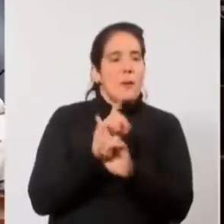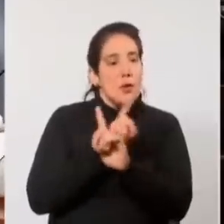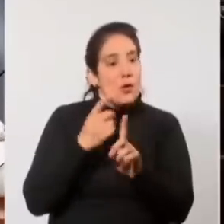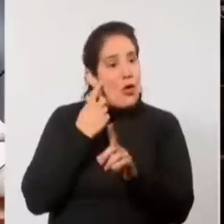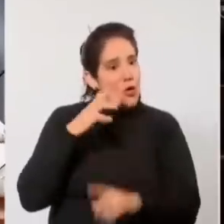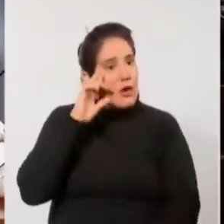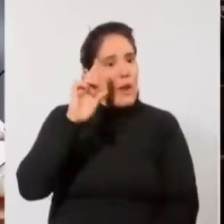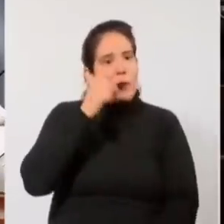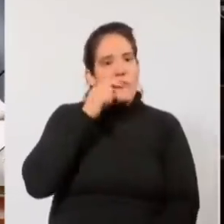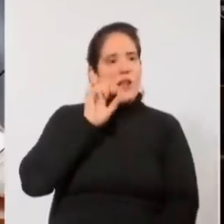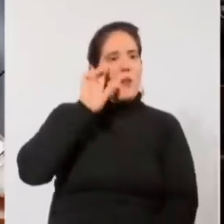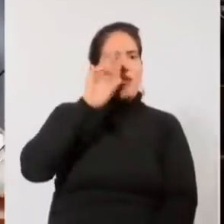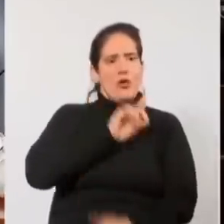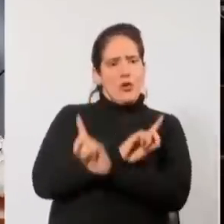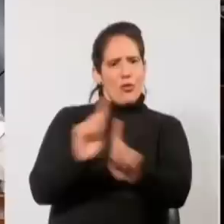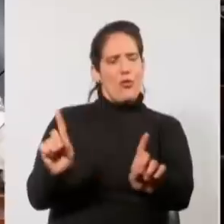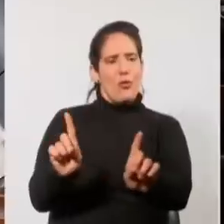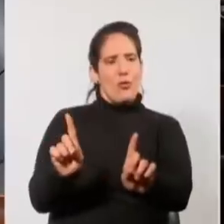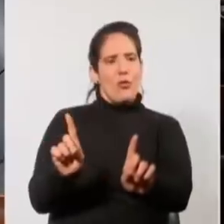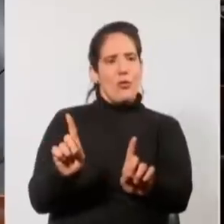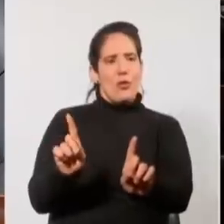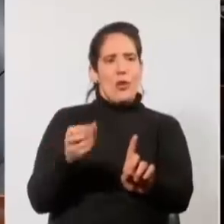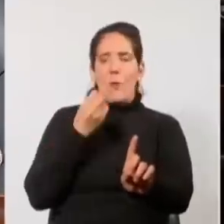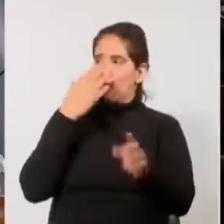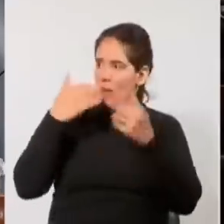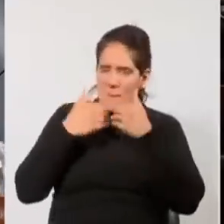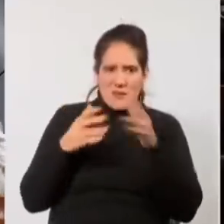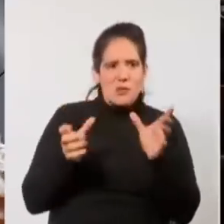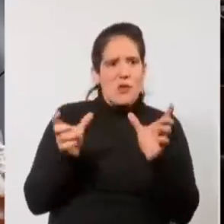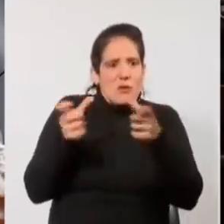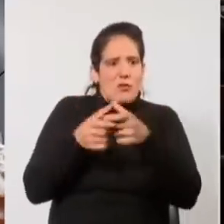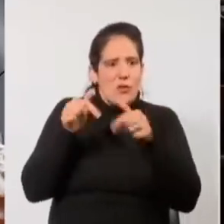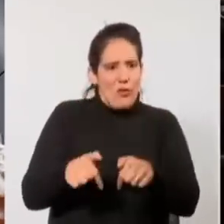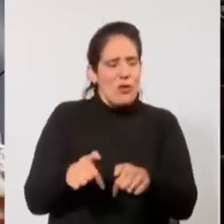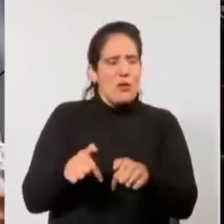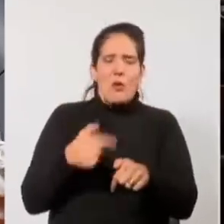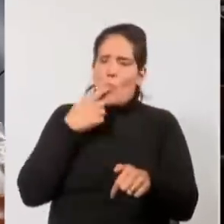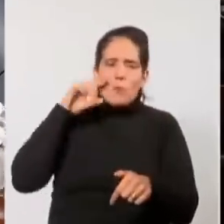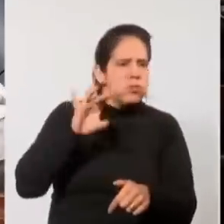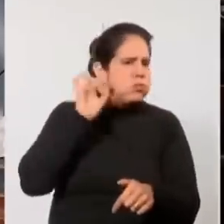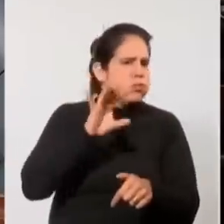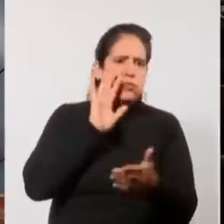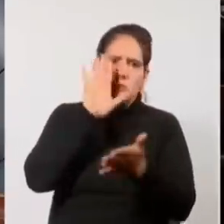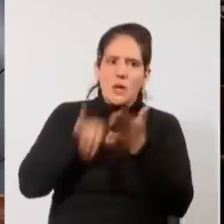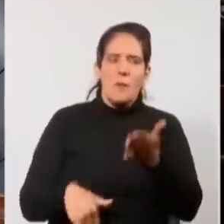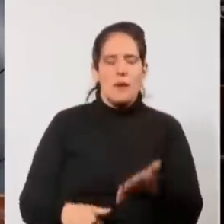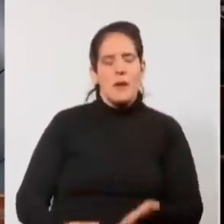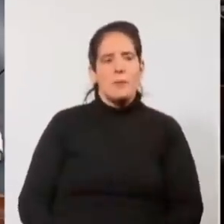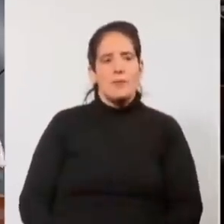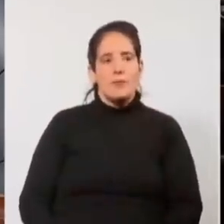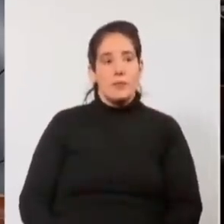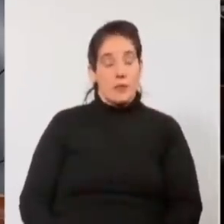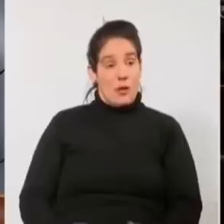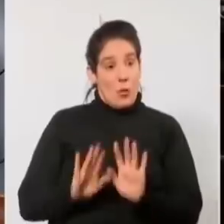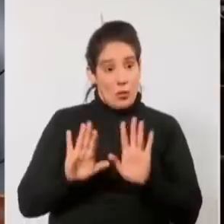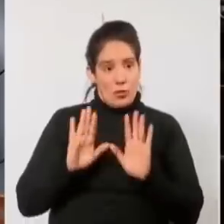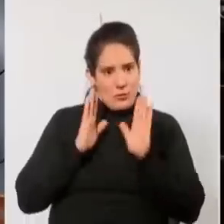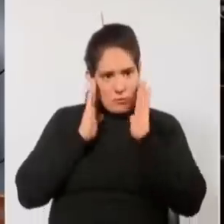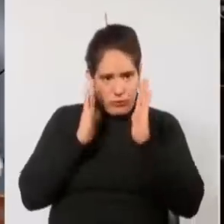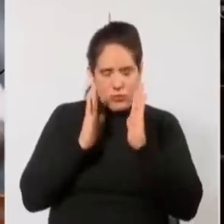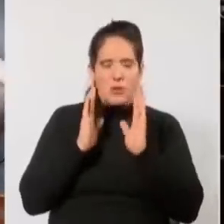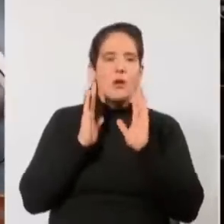faltar el respeto como nos han faltado desde que comenzó esta sesión. Entonces, Venezuela nos